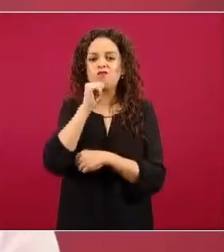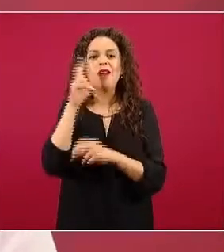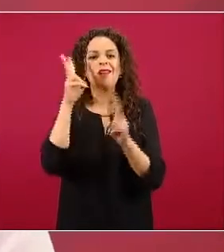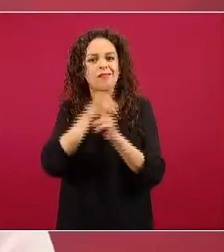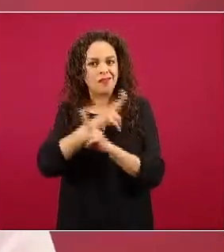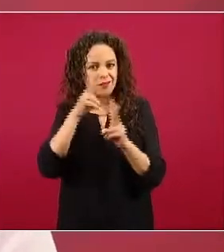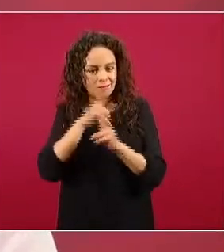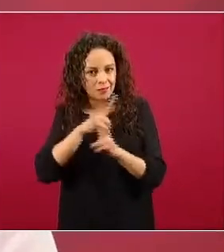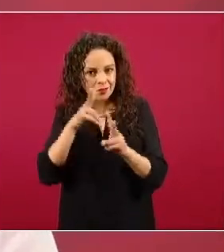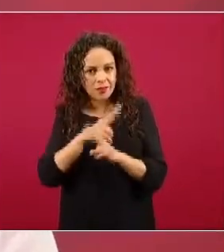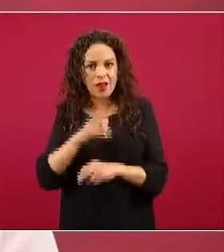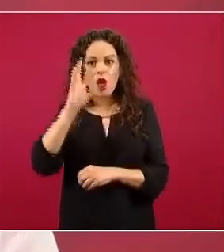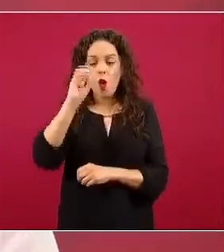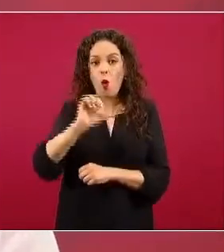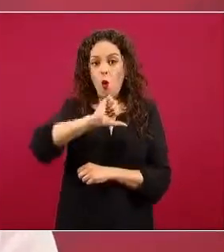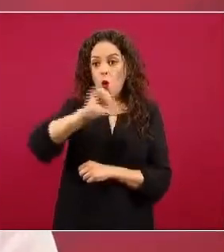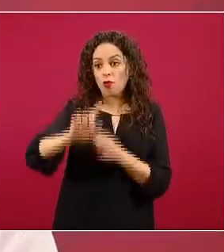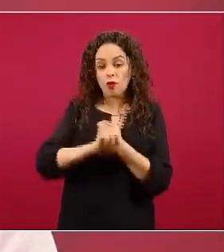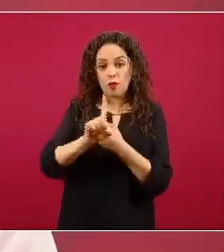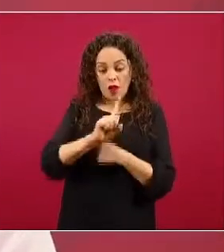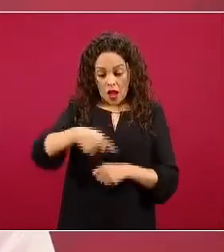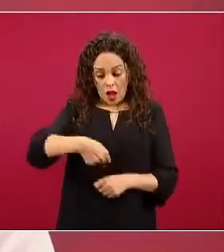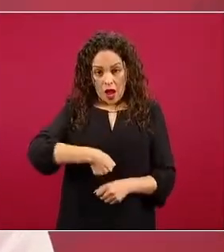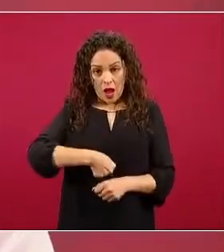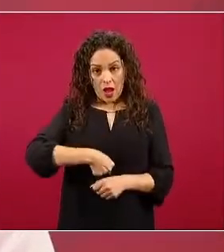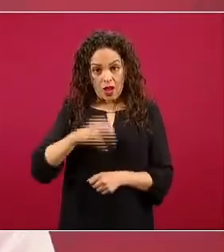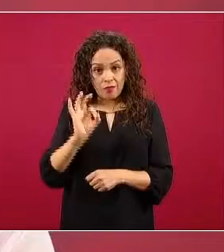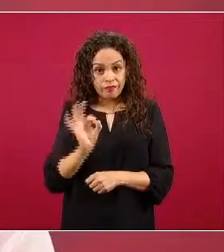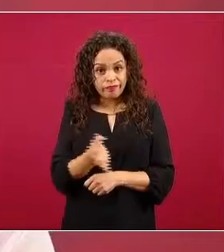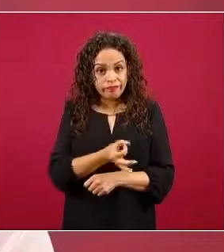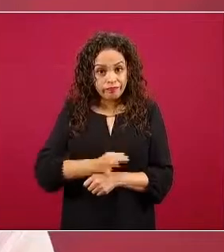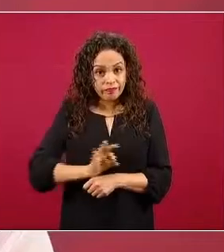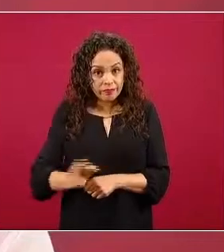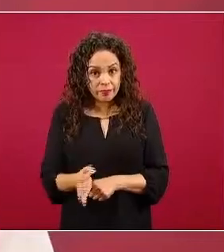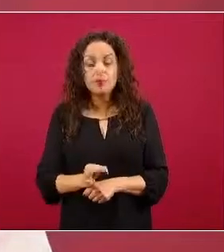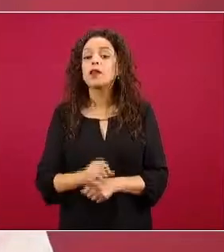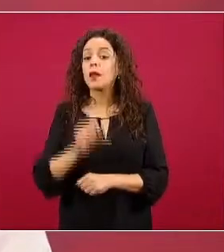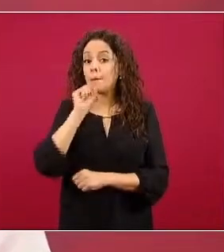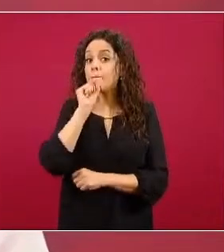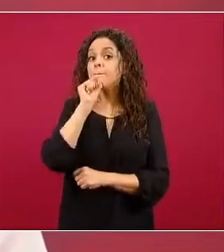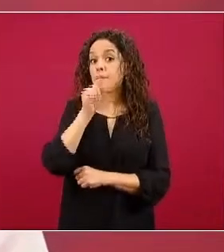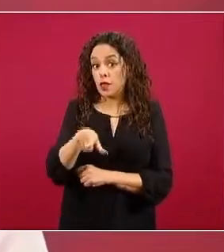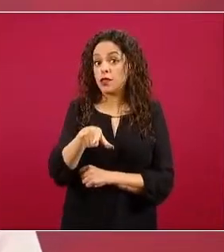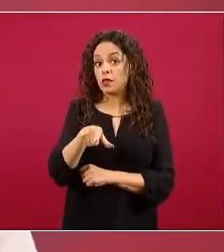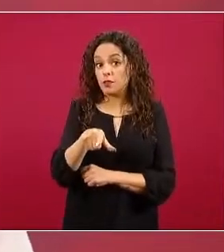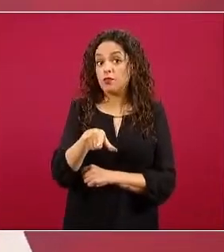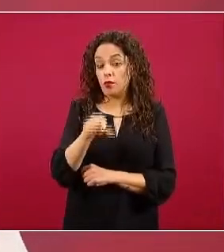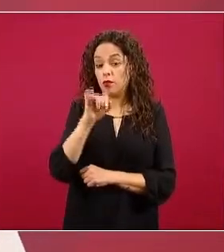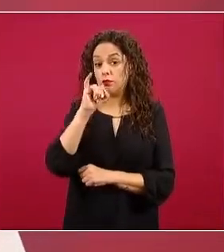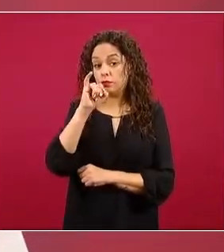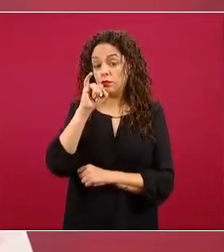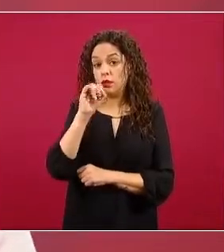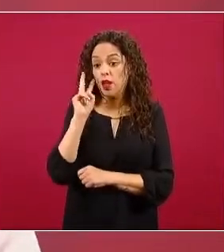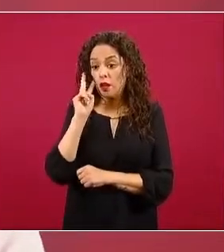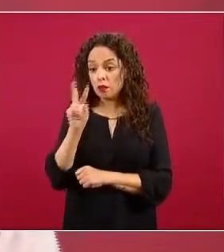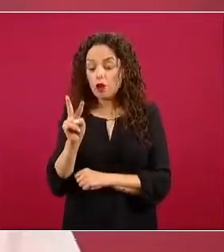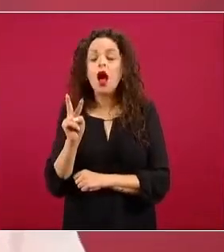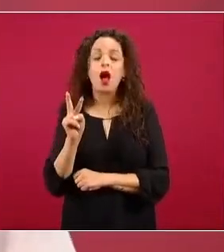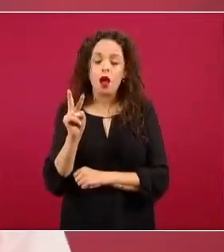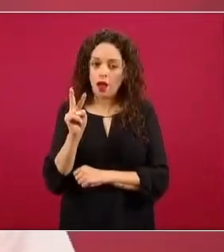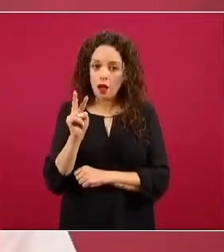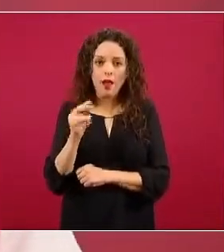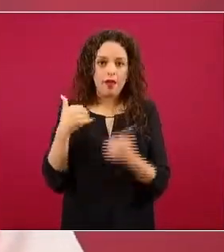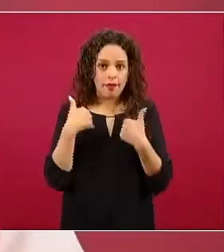un cuadro gastrointestinal, también se tiene en cuenta, y sobre todo cuando